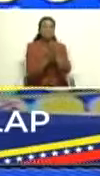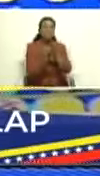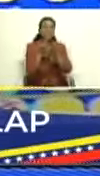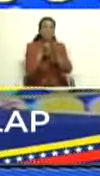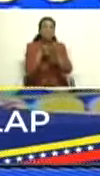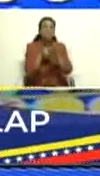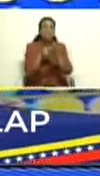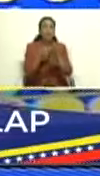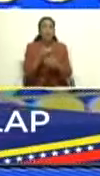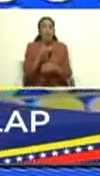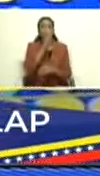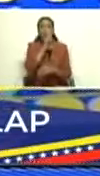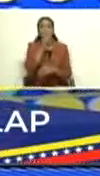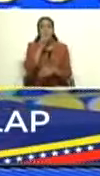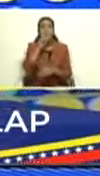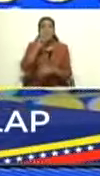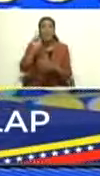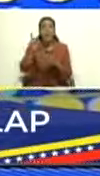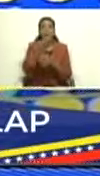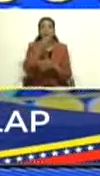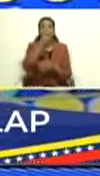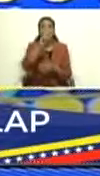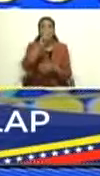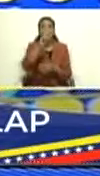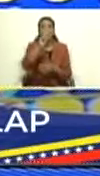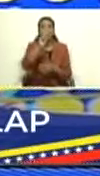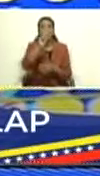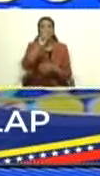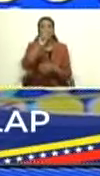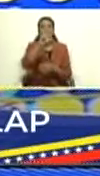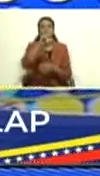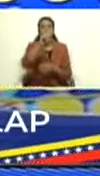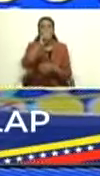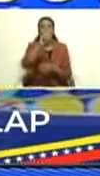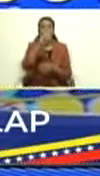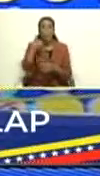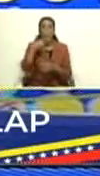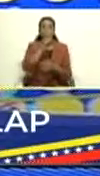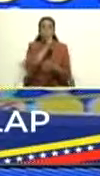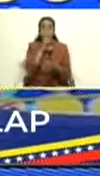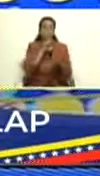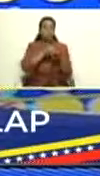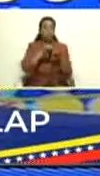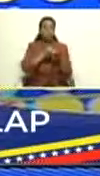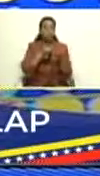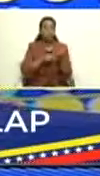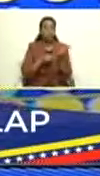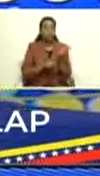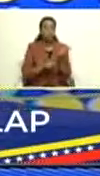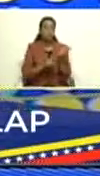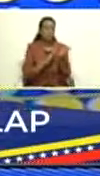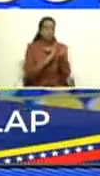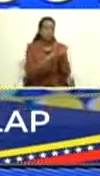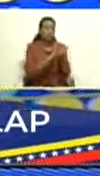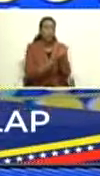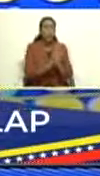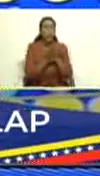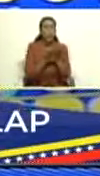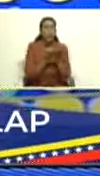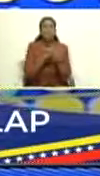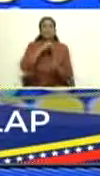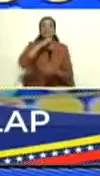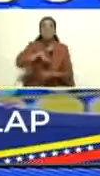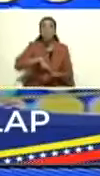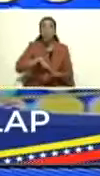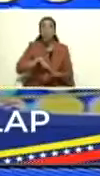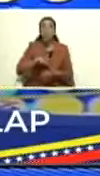El libro de Gustavo Pereira, Castro Soteldo, que a ti te gusta tanto. Y Alfred Nazaré Ñañez también. Historias